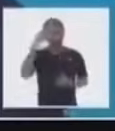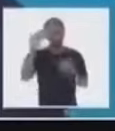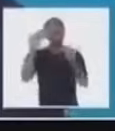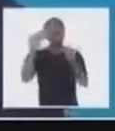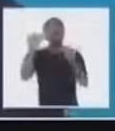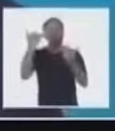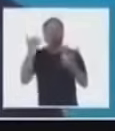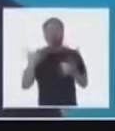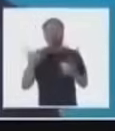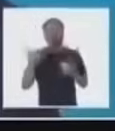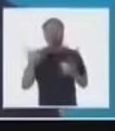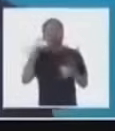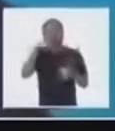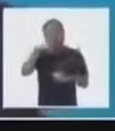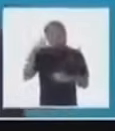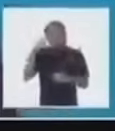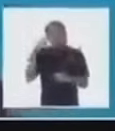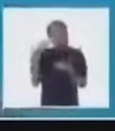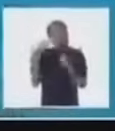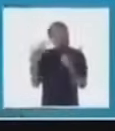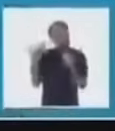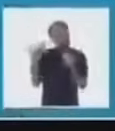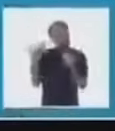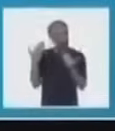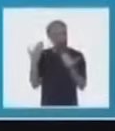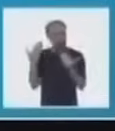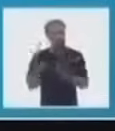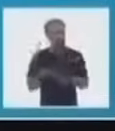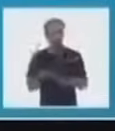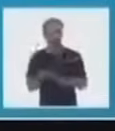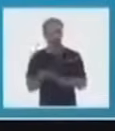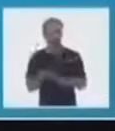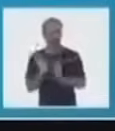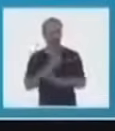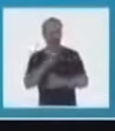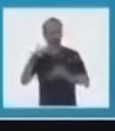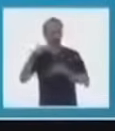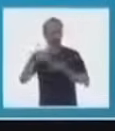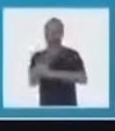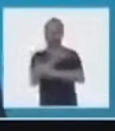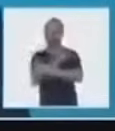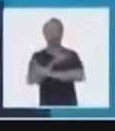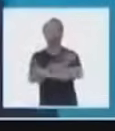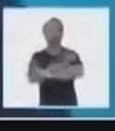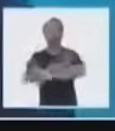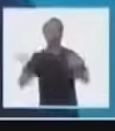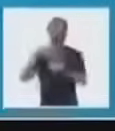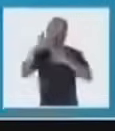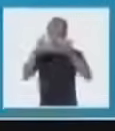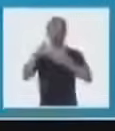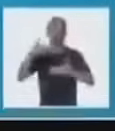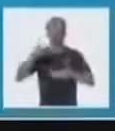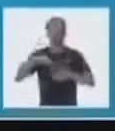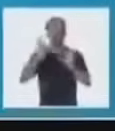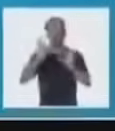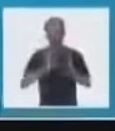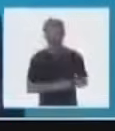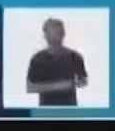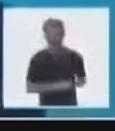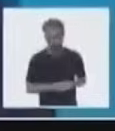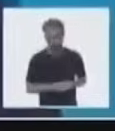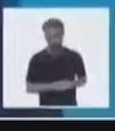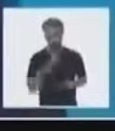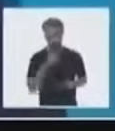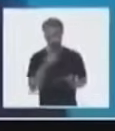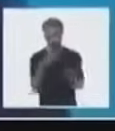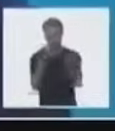se apruebe el acuerdo, van a ver que desde la izquierda advertimos claramente que este acuerdo era inflacionario, y totalmente